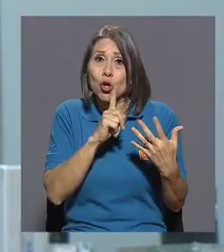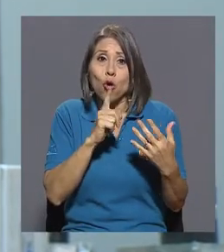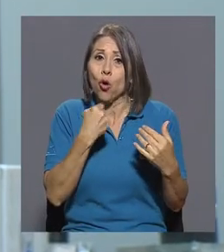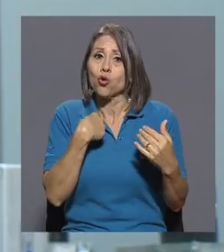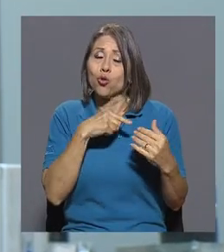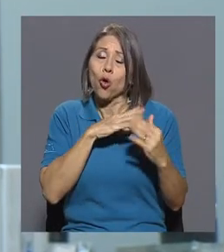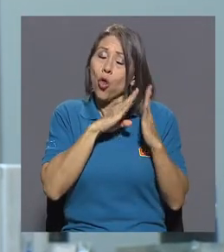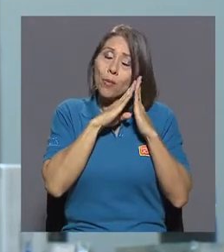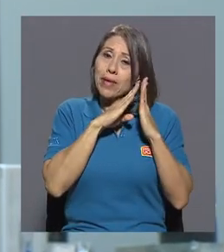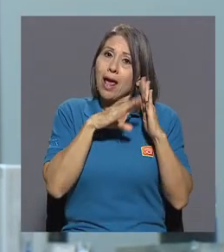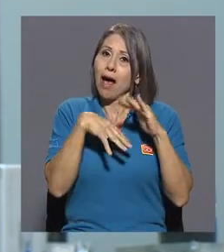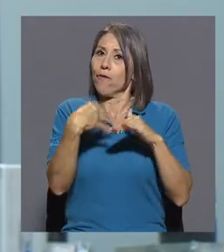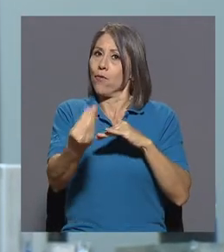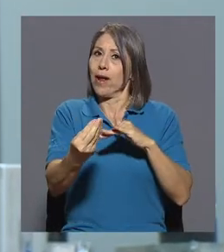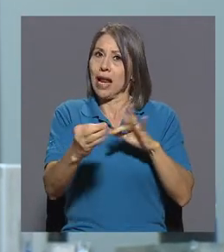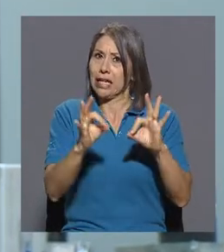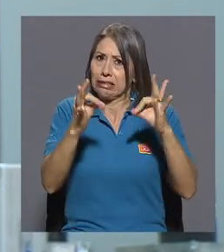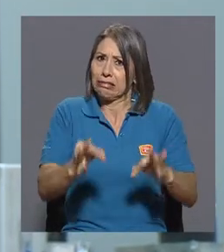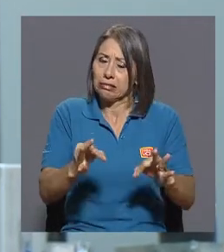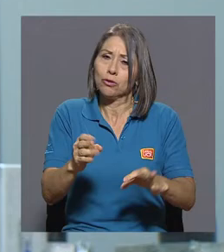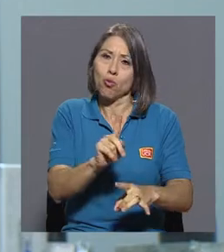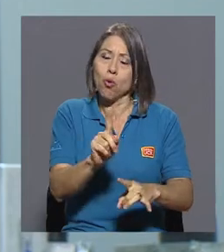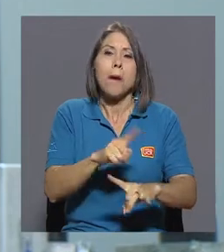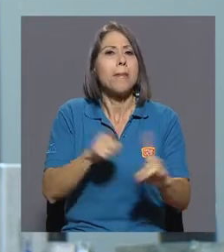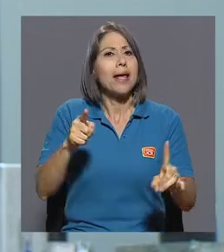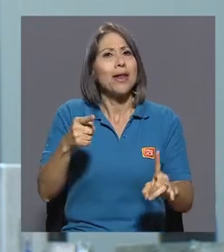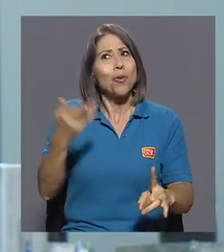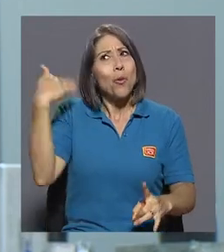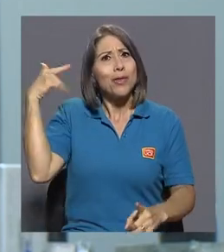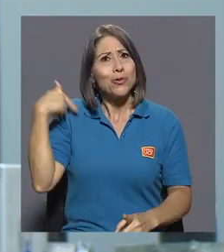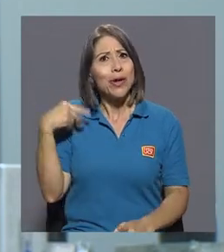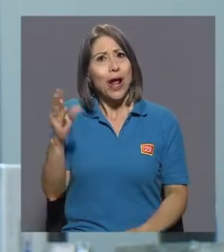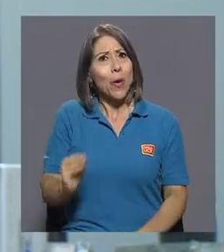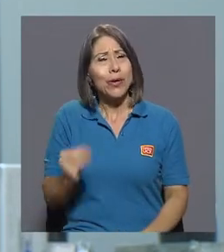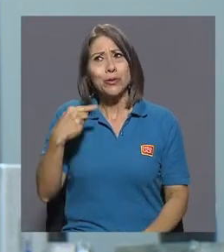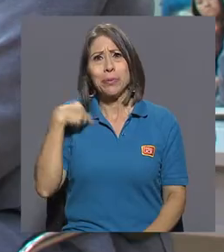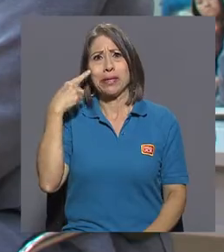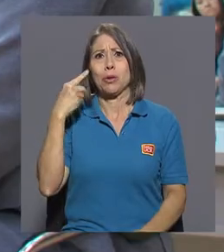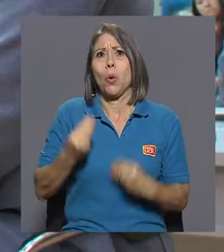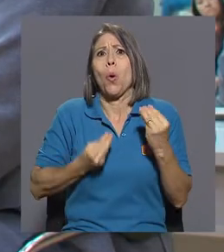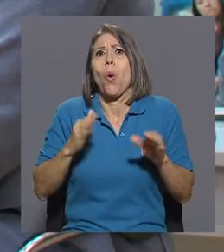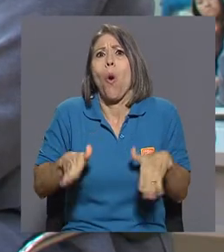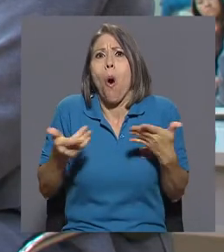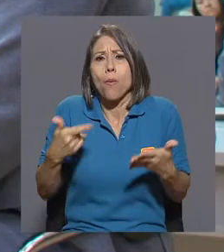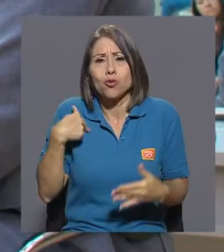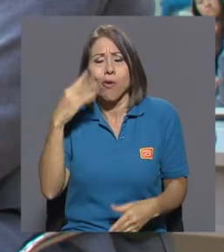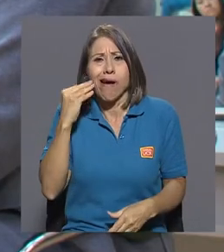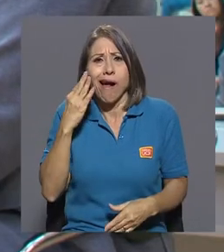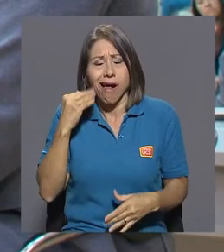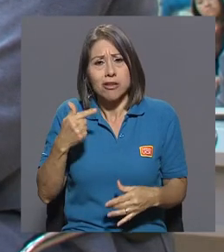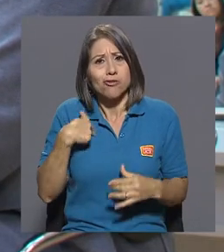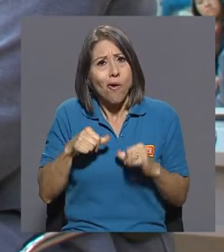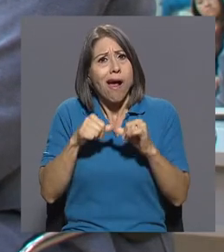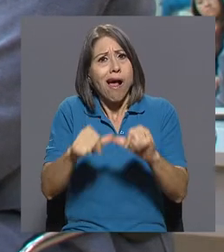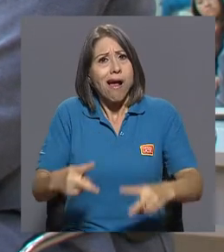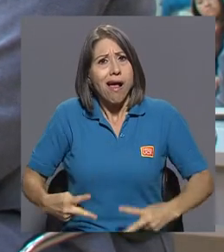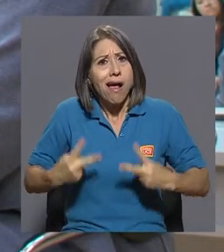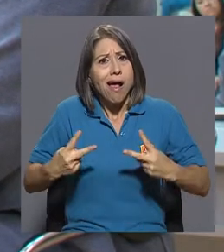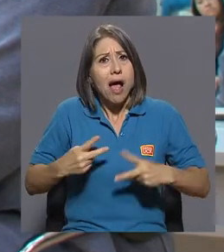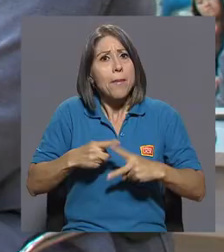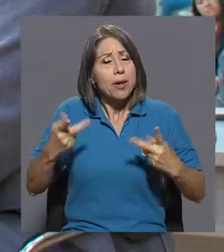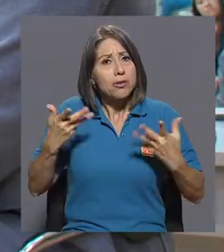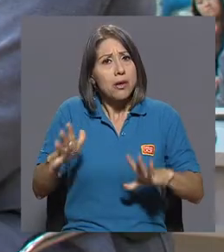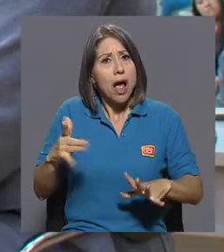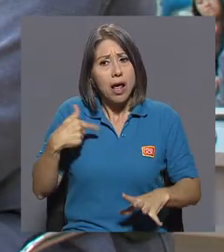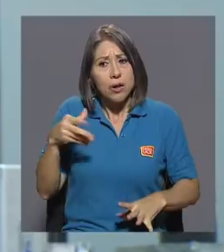uno, ahora no sé ni me explico cómo viví eso y sobreviví, pero cuando uno es joven y ya en ese momento sentí que lo había